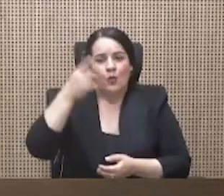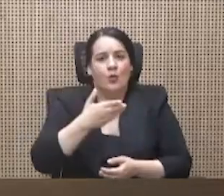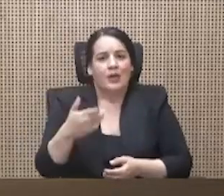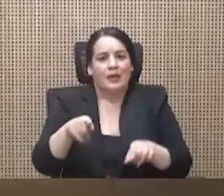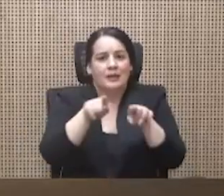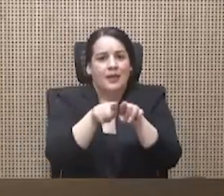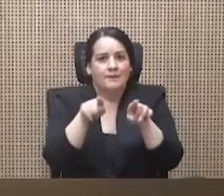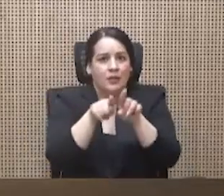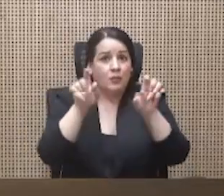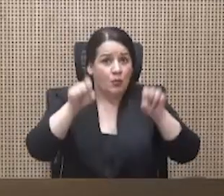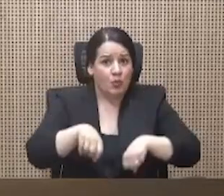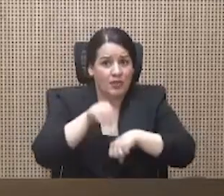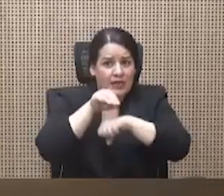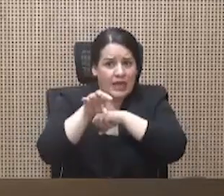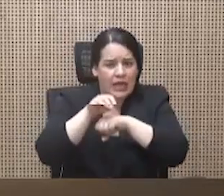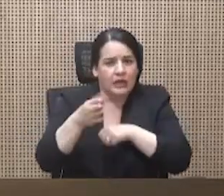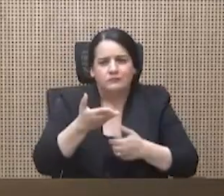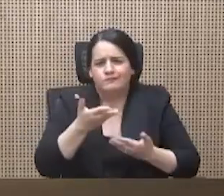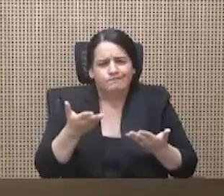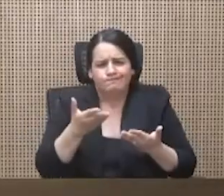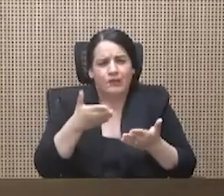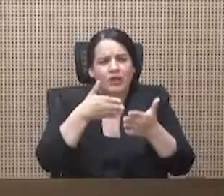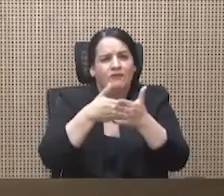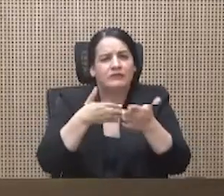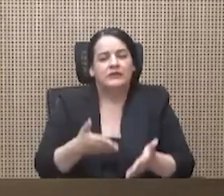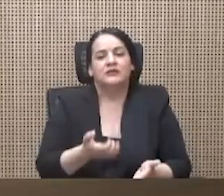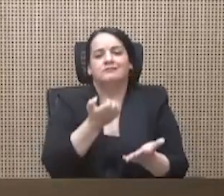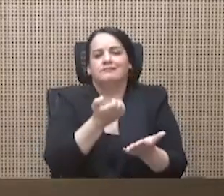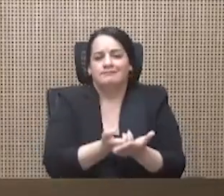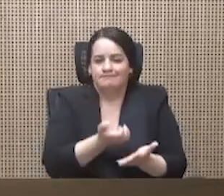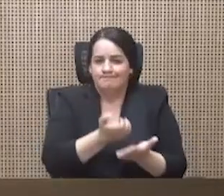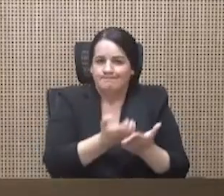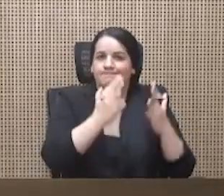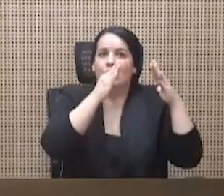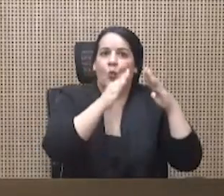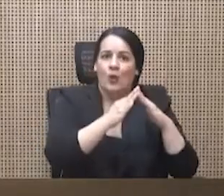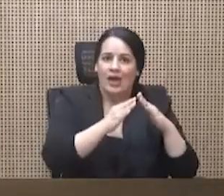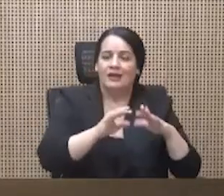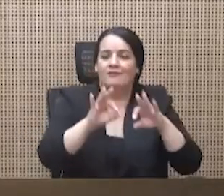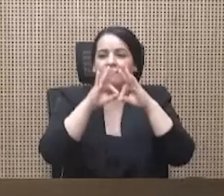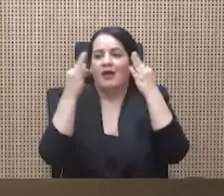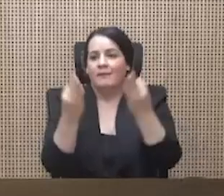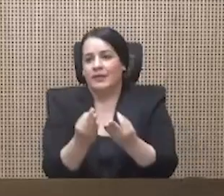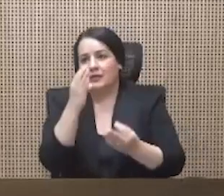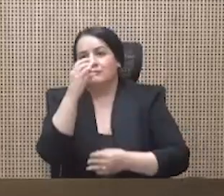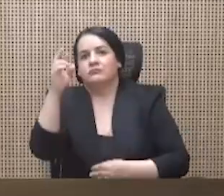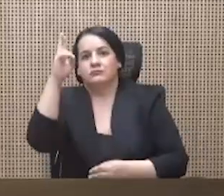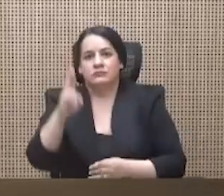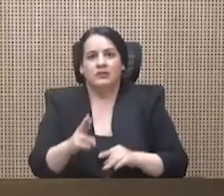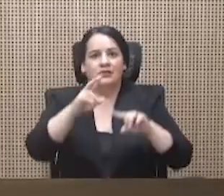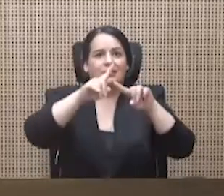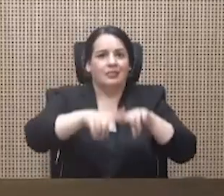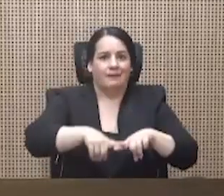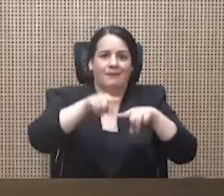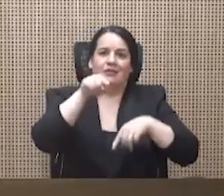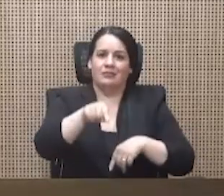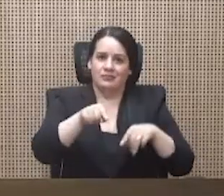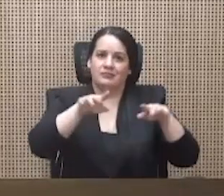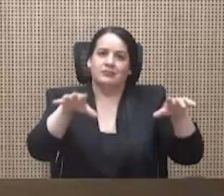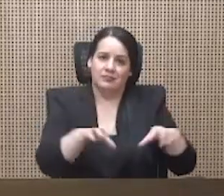puede incidir en la economía de muchos hogares y familias costarricenses que dependen de esta